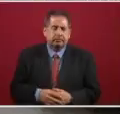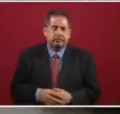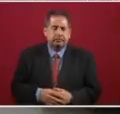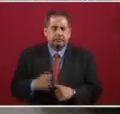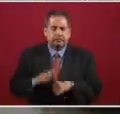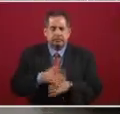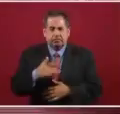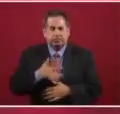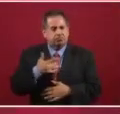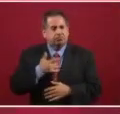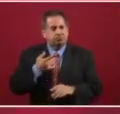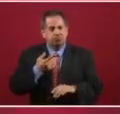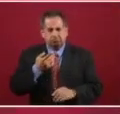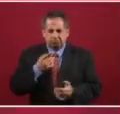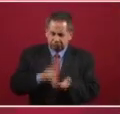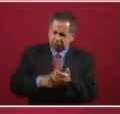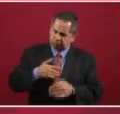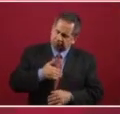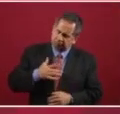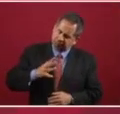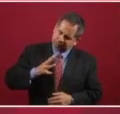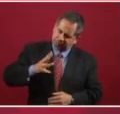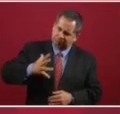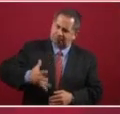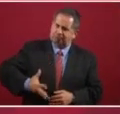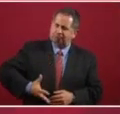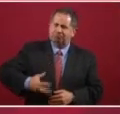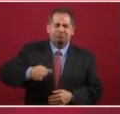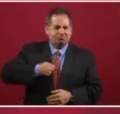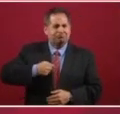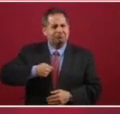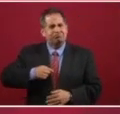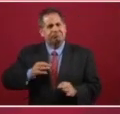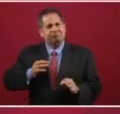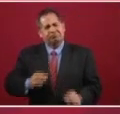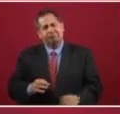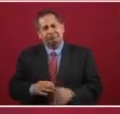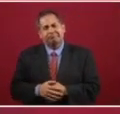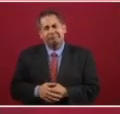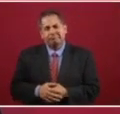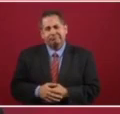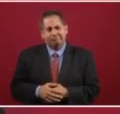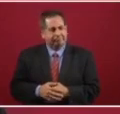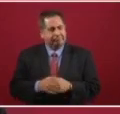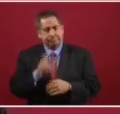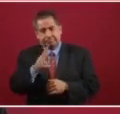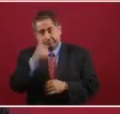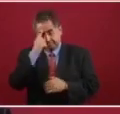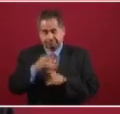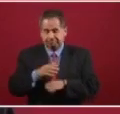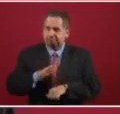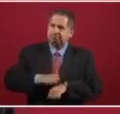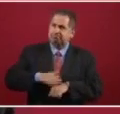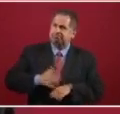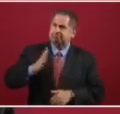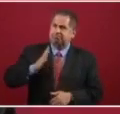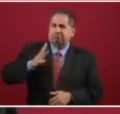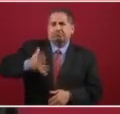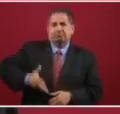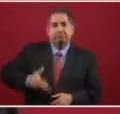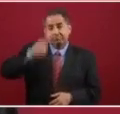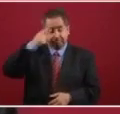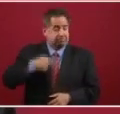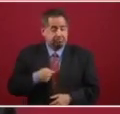Porque me siento muy orgulloso. O sea, es un timbre de orgullo